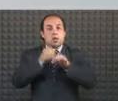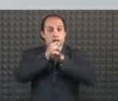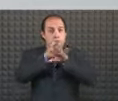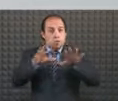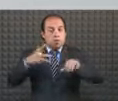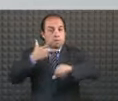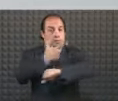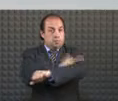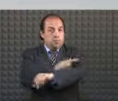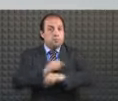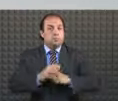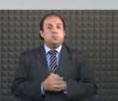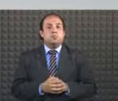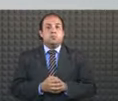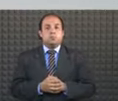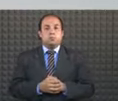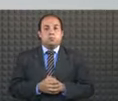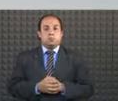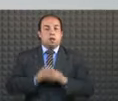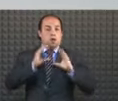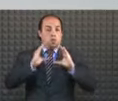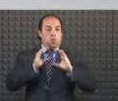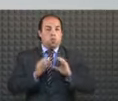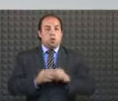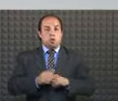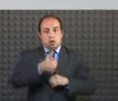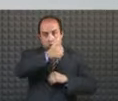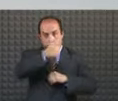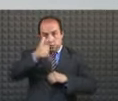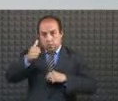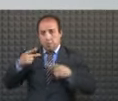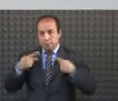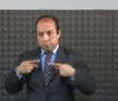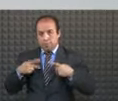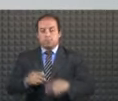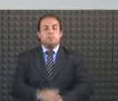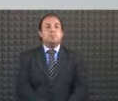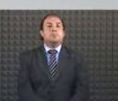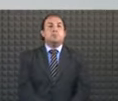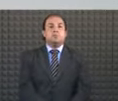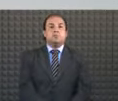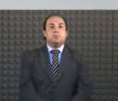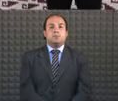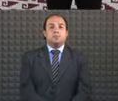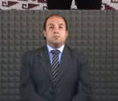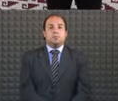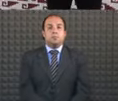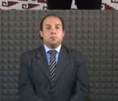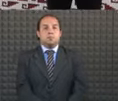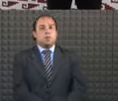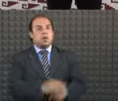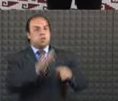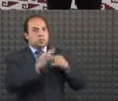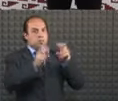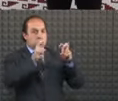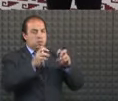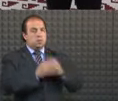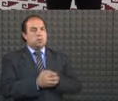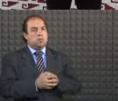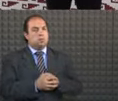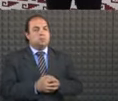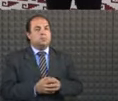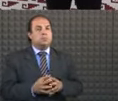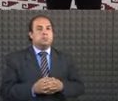la vacunación y el cuidado personal de cada uno de nosotros. Por último, sobre este tema, doctora, si me hace